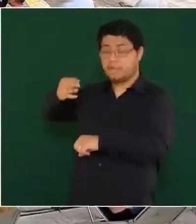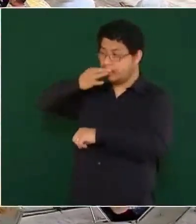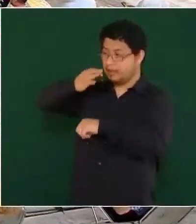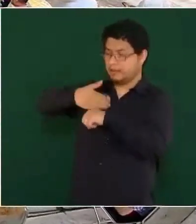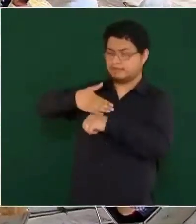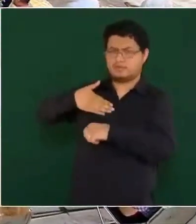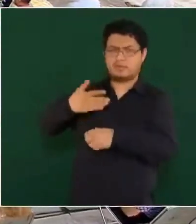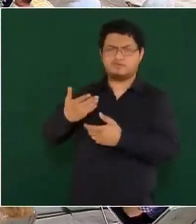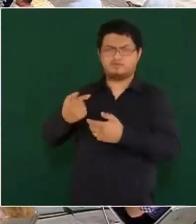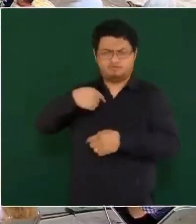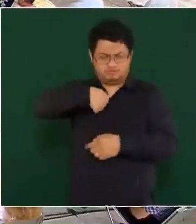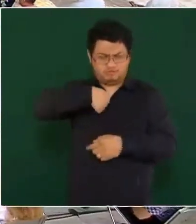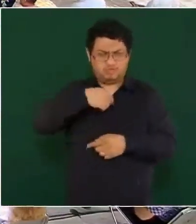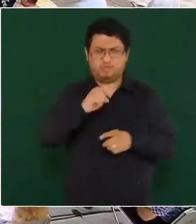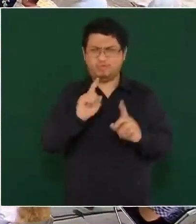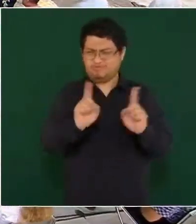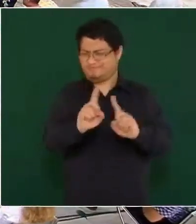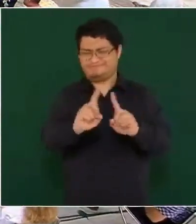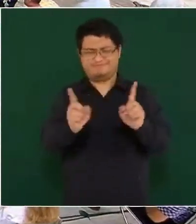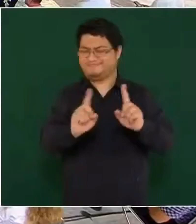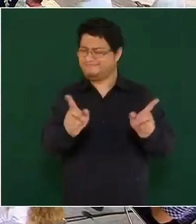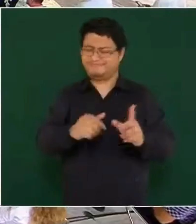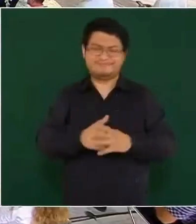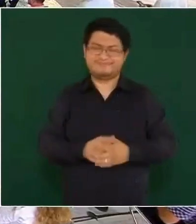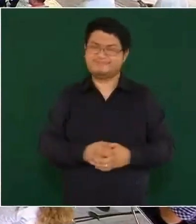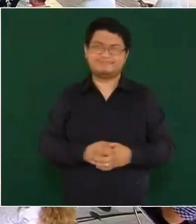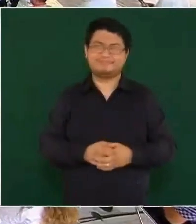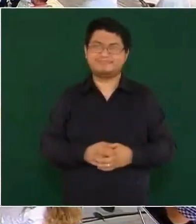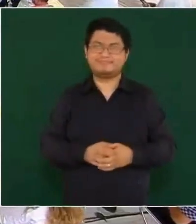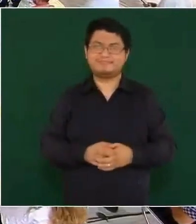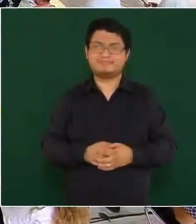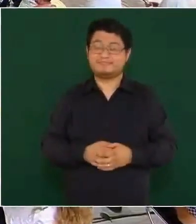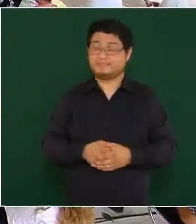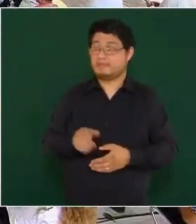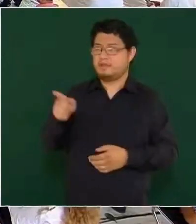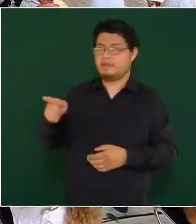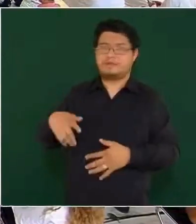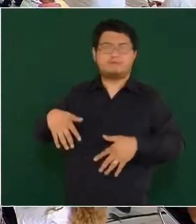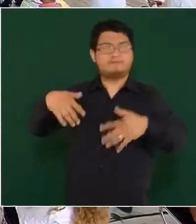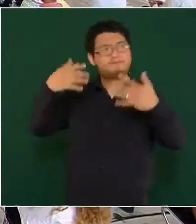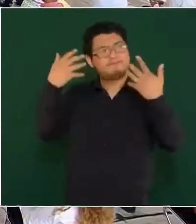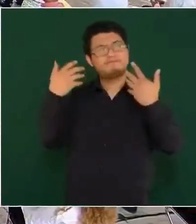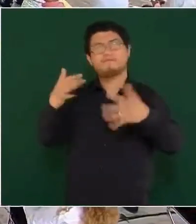pero son muy cretinos